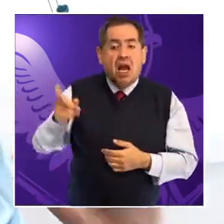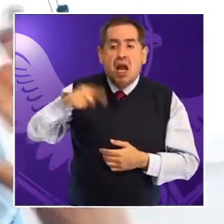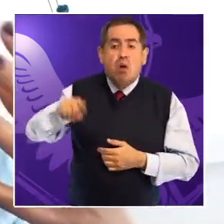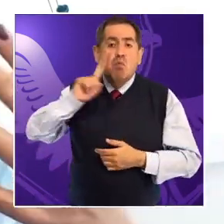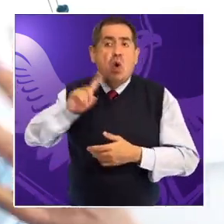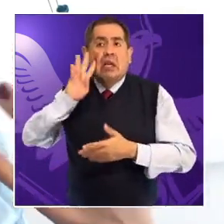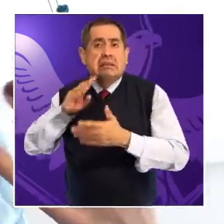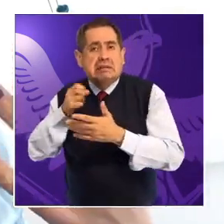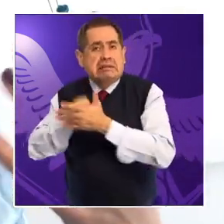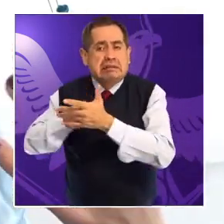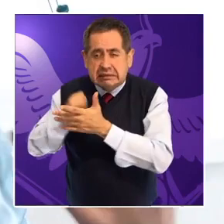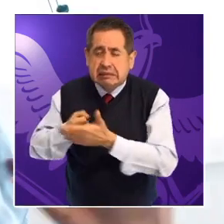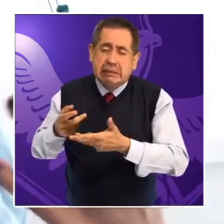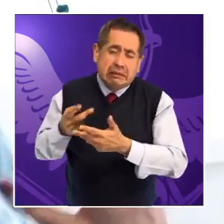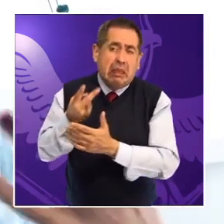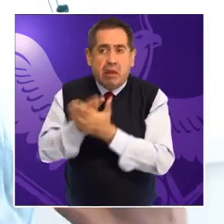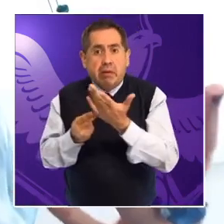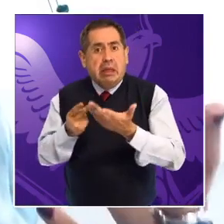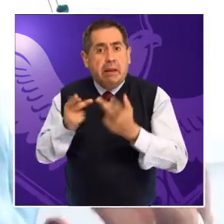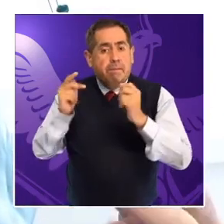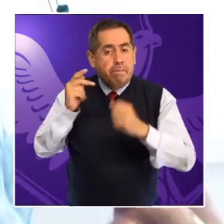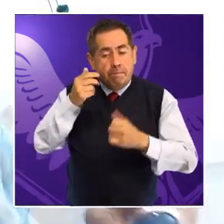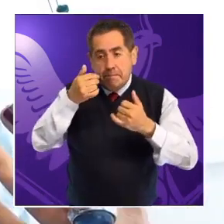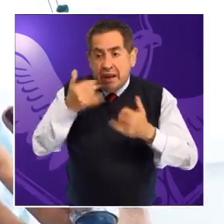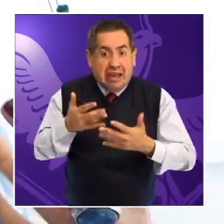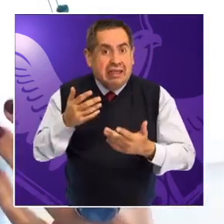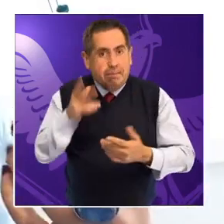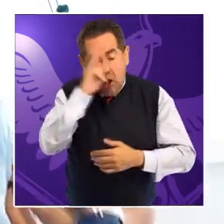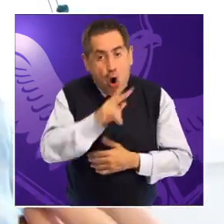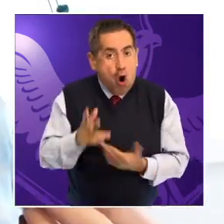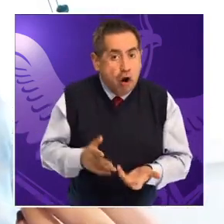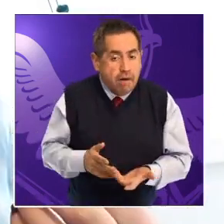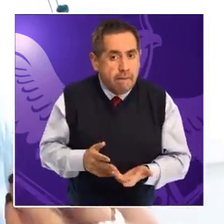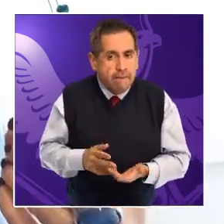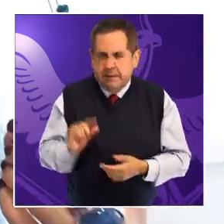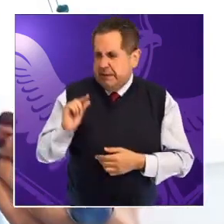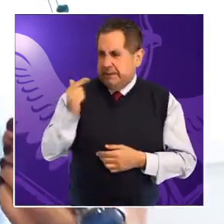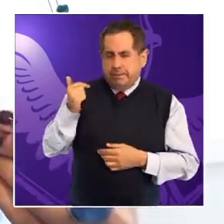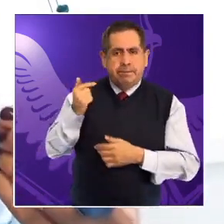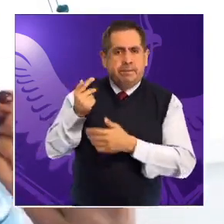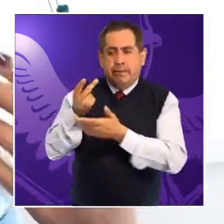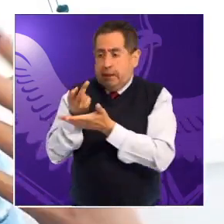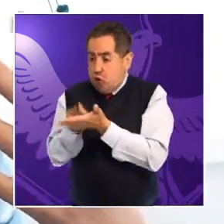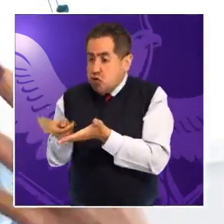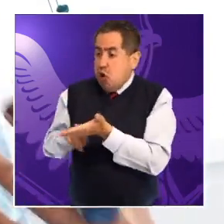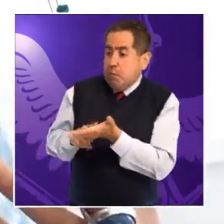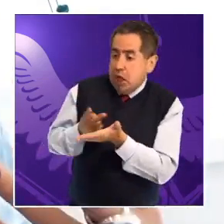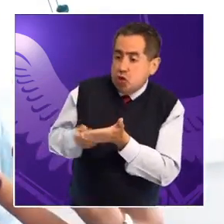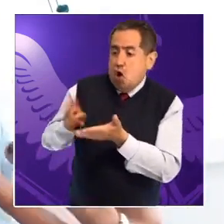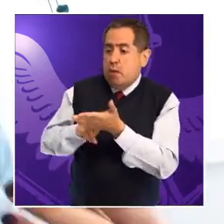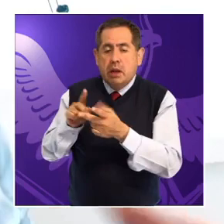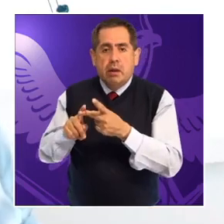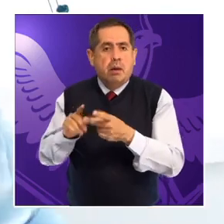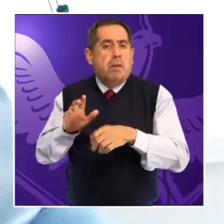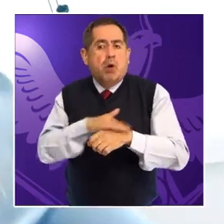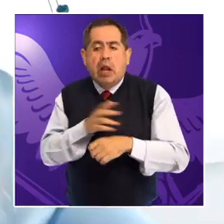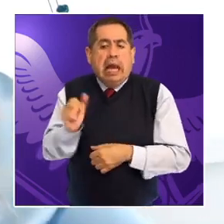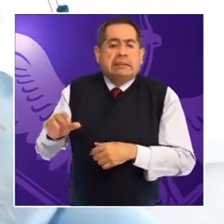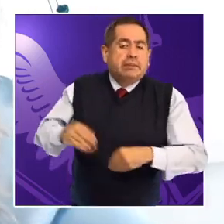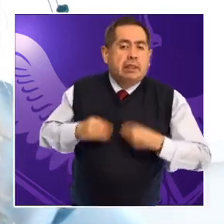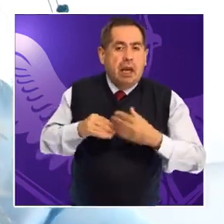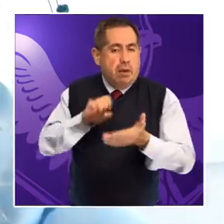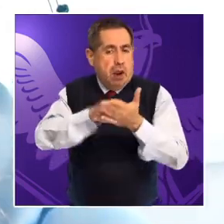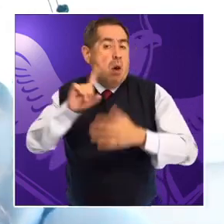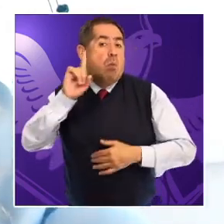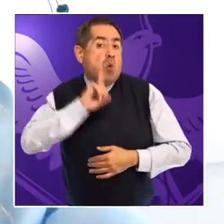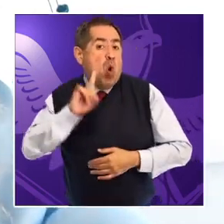feminismo. Todo esto hasta hace poco tiempo, ¿no? Estas intersecciones no son solo de condiciones. Cuando hablamos de mujeres